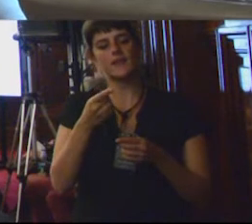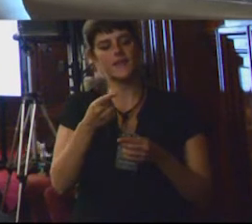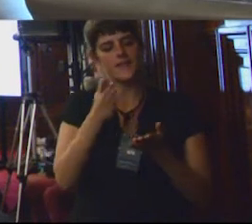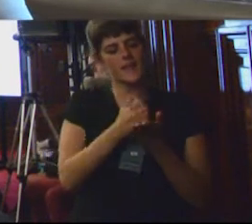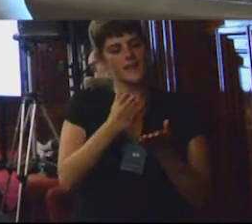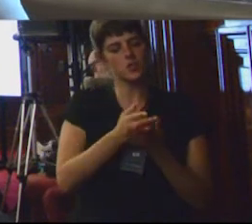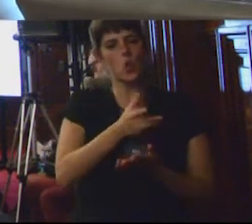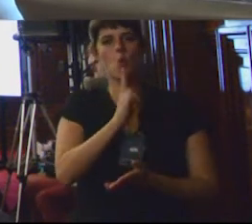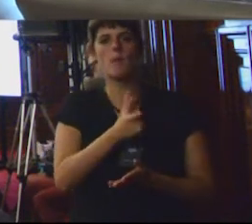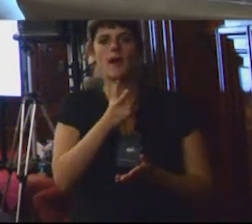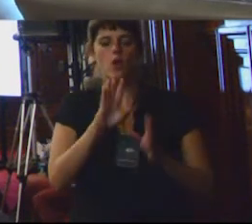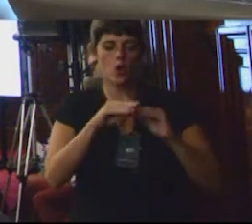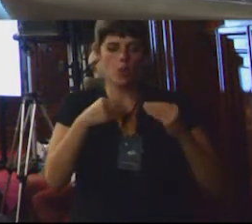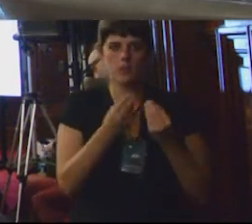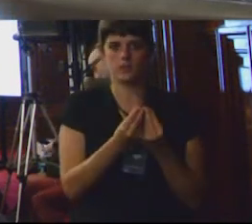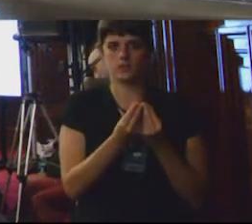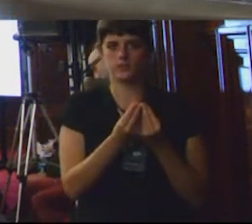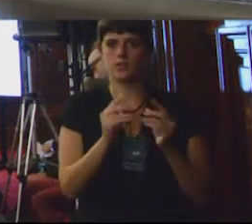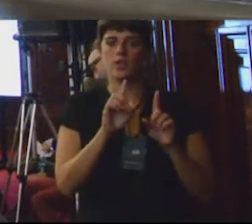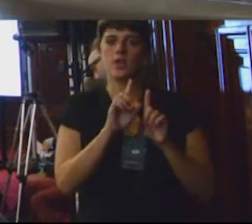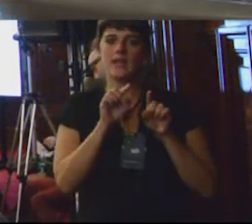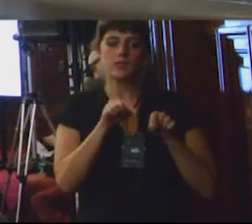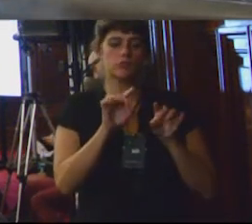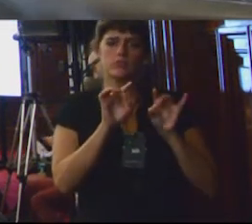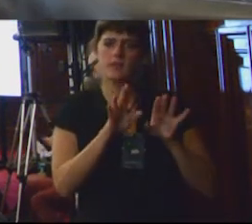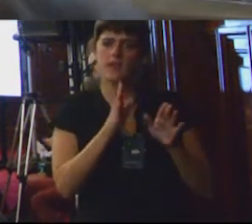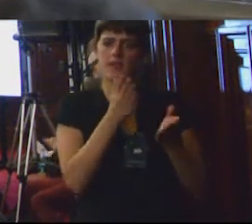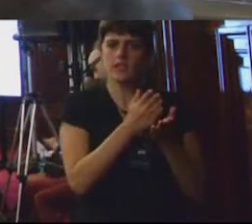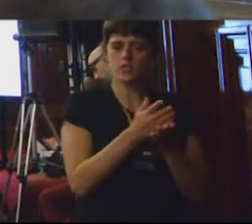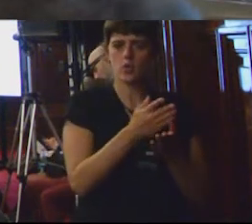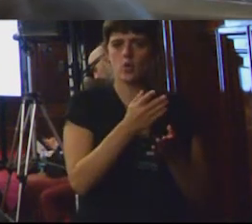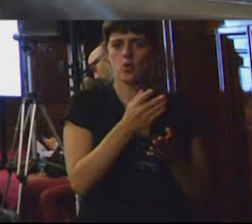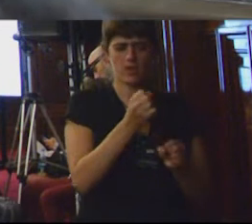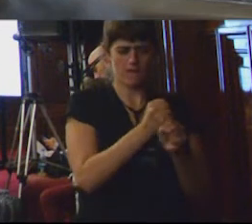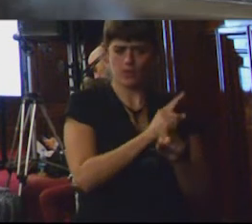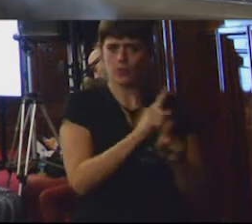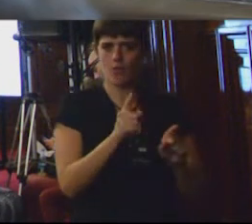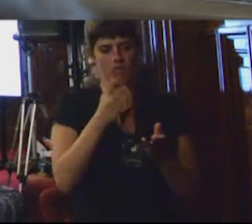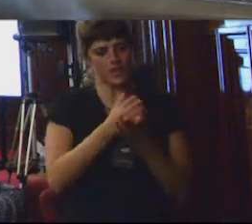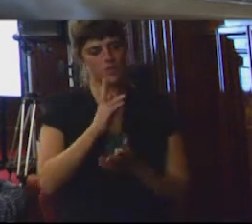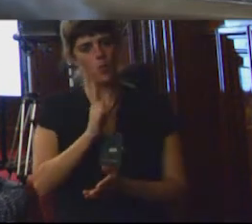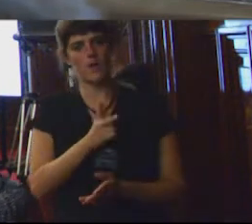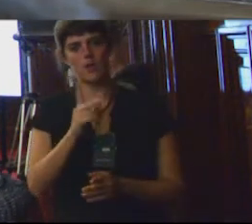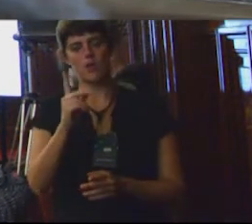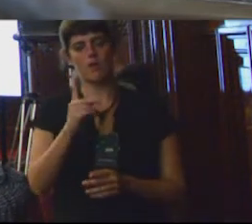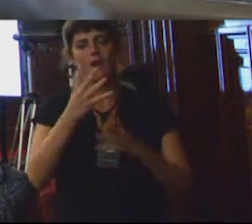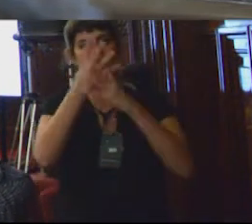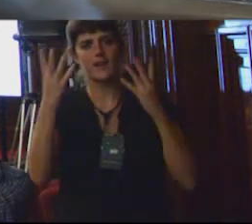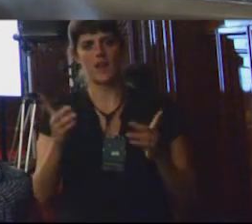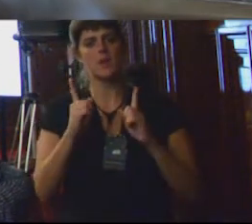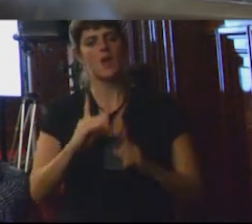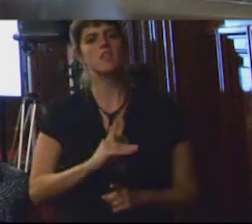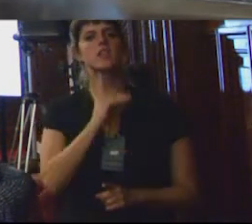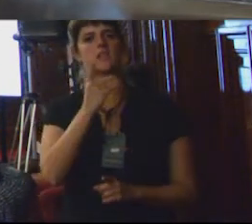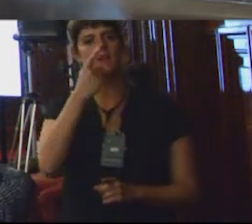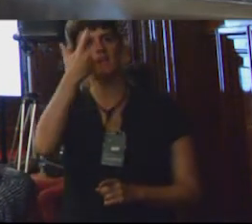para ese derecho en sí mismo, sino para todos los derechos humanos y la dignidad de la persona, como bien nos recordaba el Comité